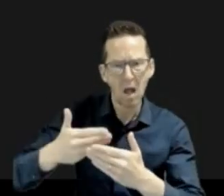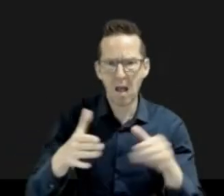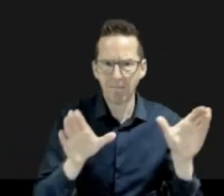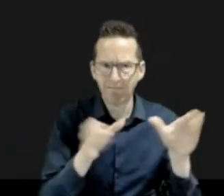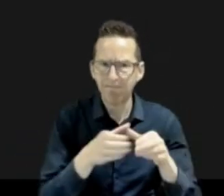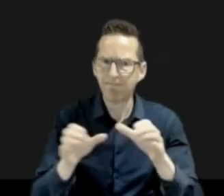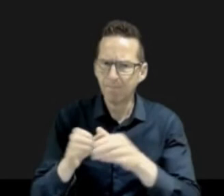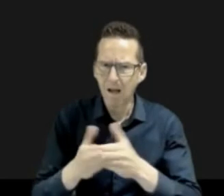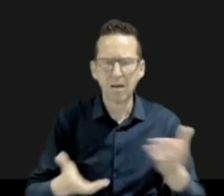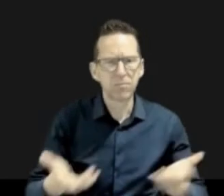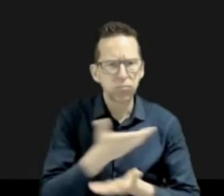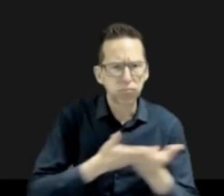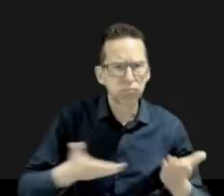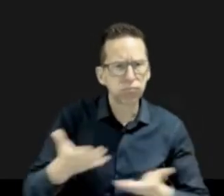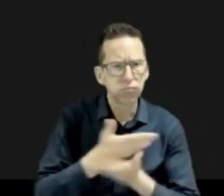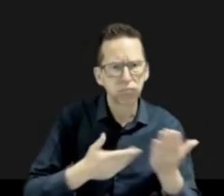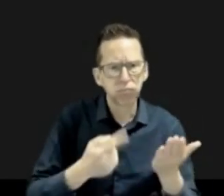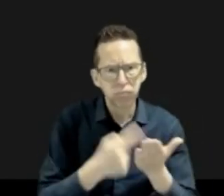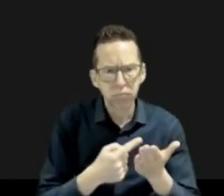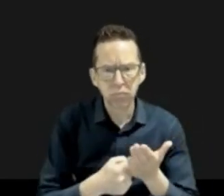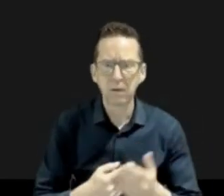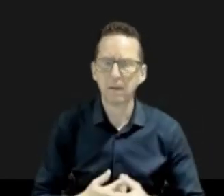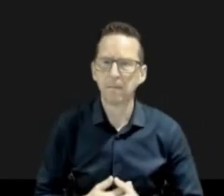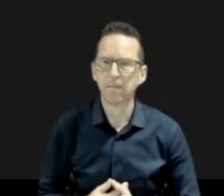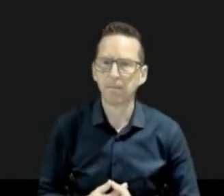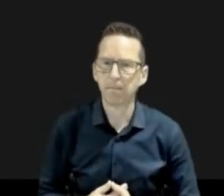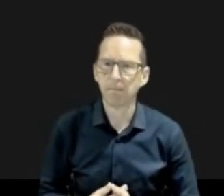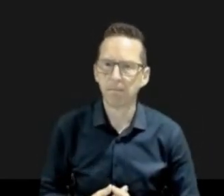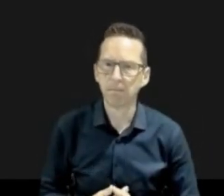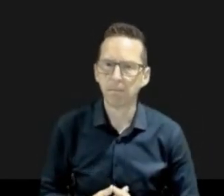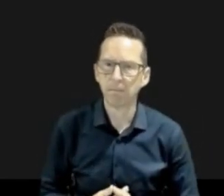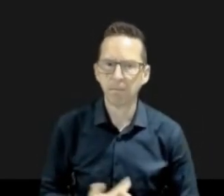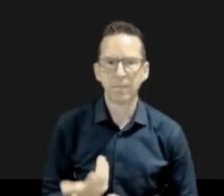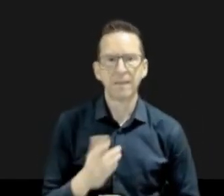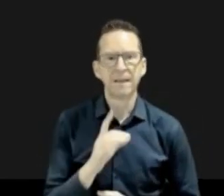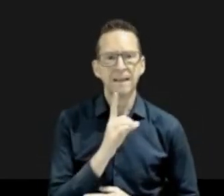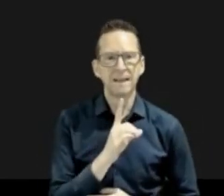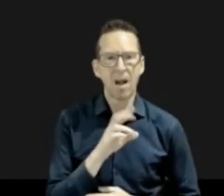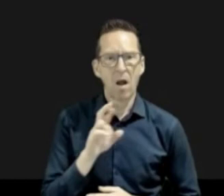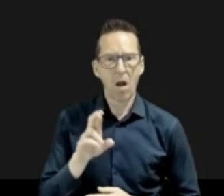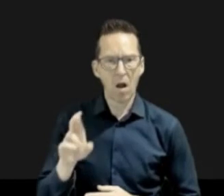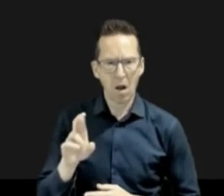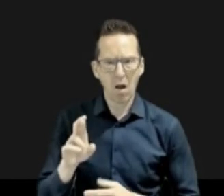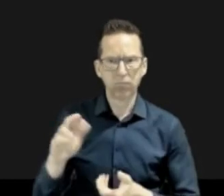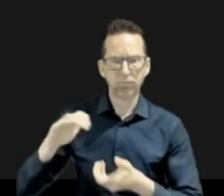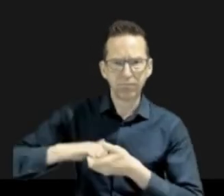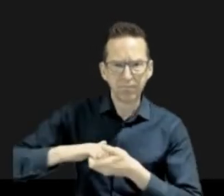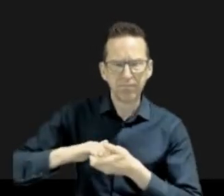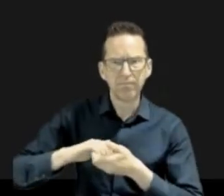reducción de riesgo de desastres y el consejo científico internacional